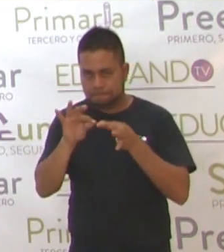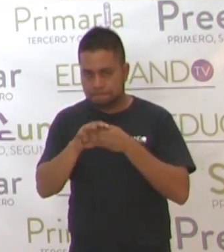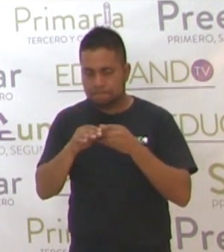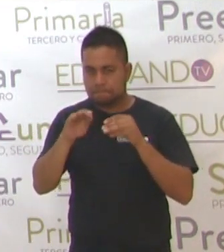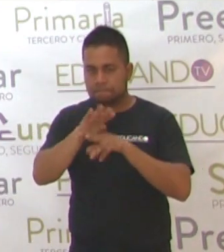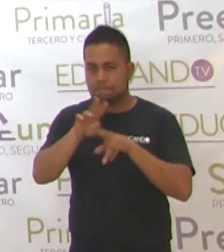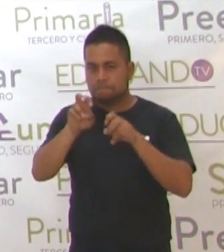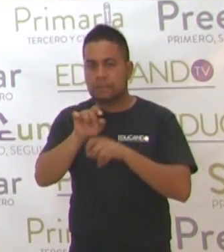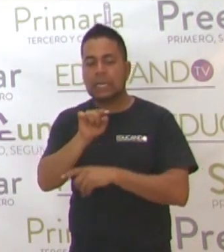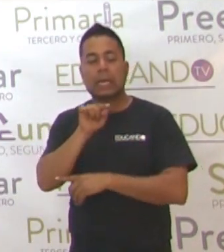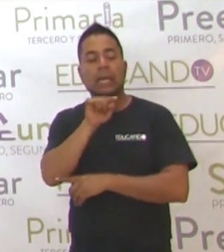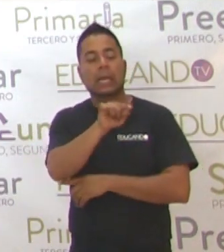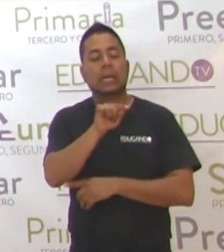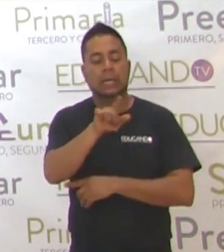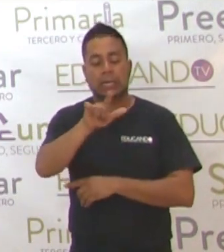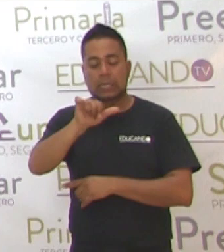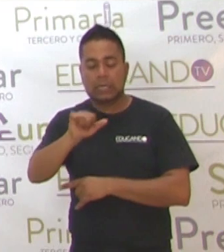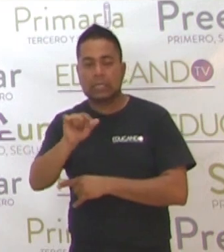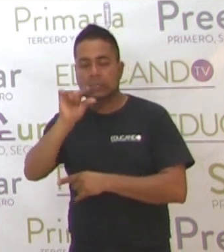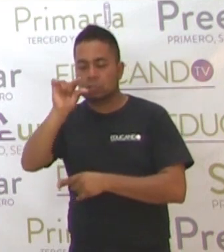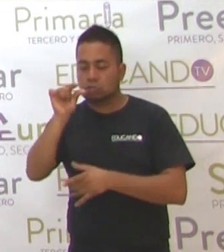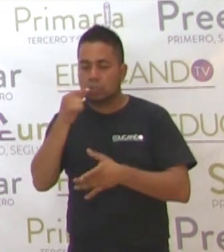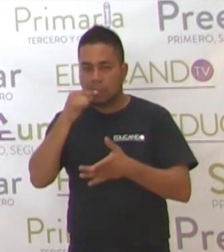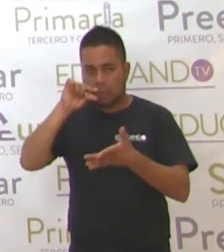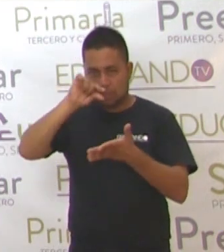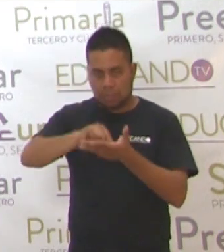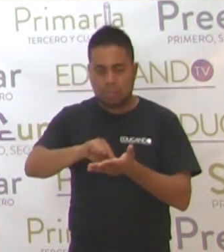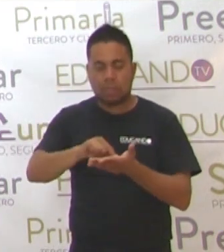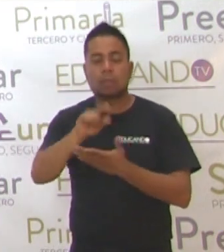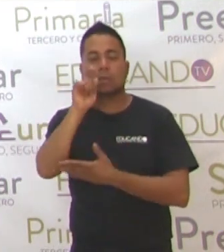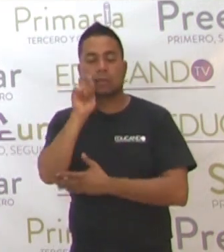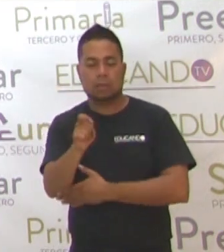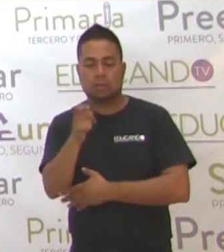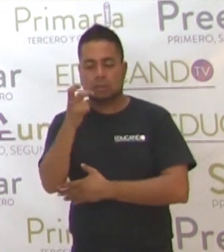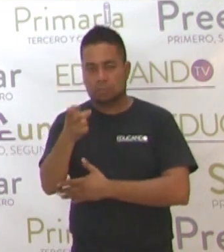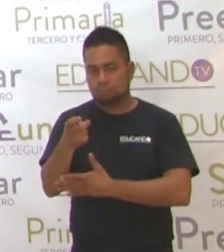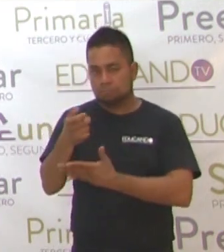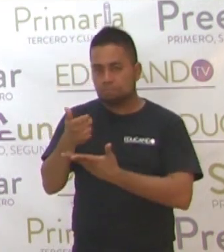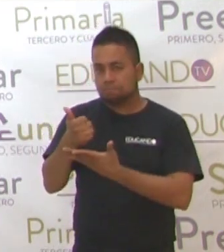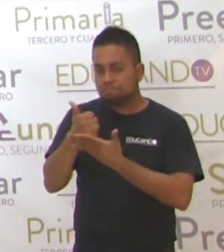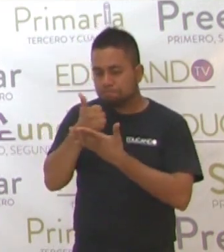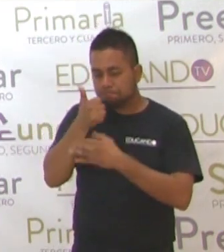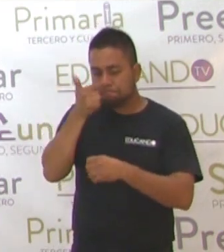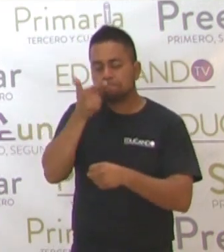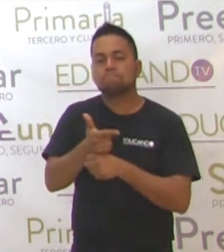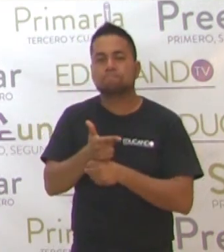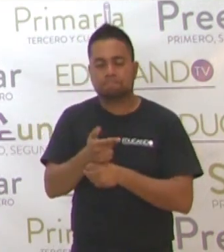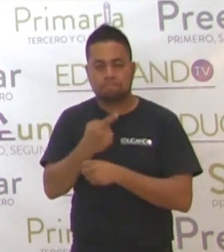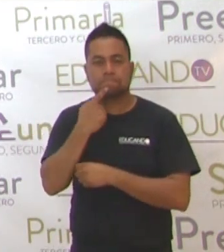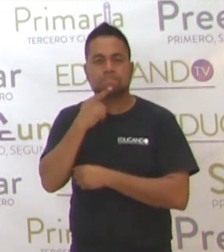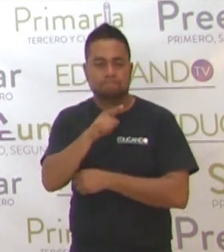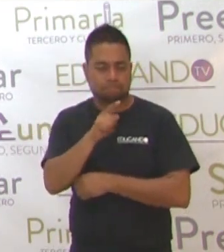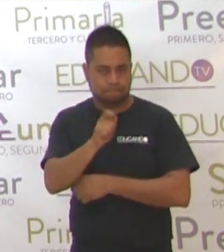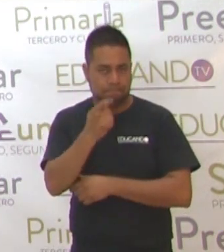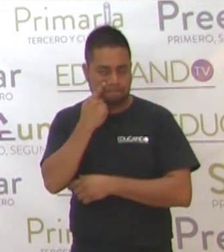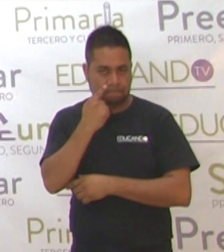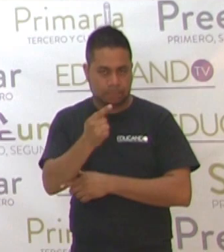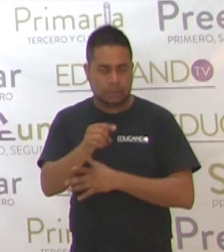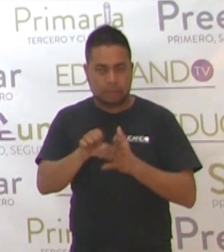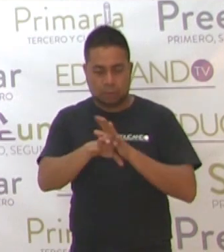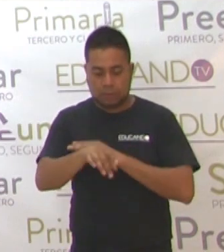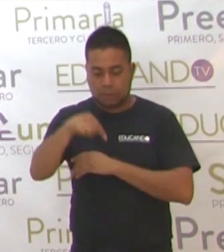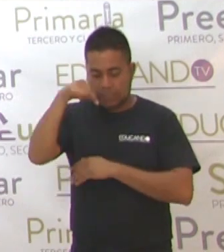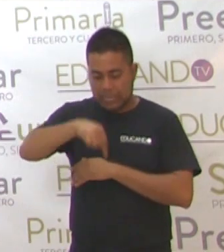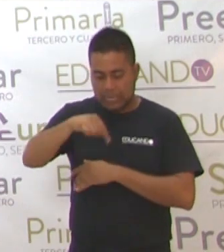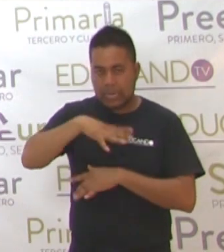las estampillas bien eso nos va a permitir determinar lo siguiente si aquí